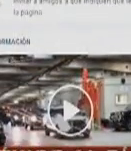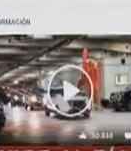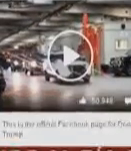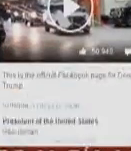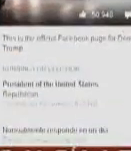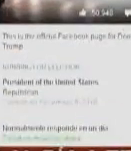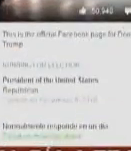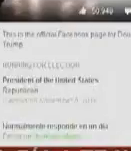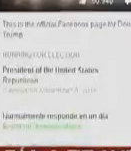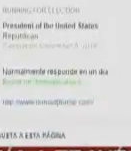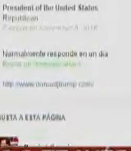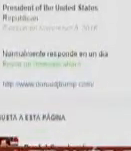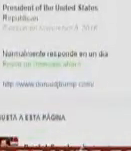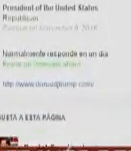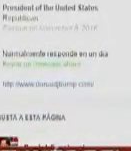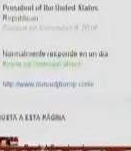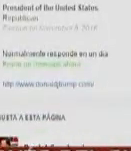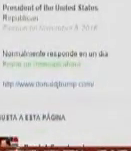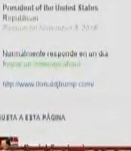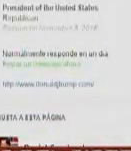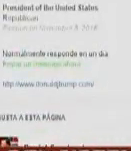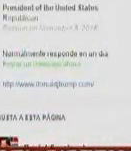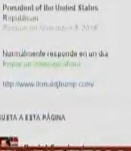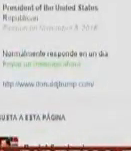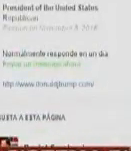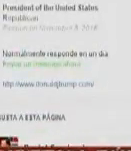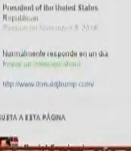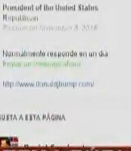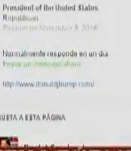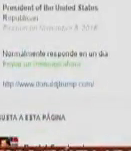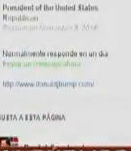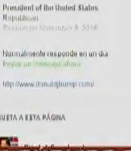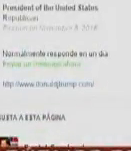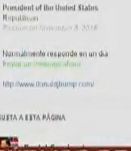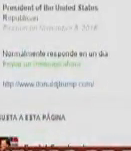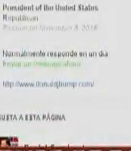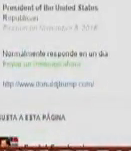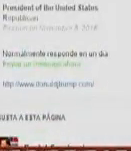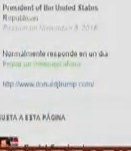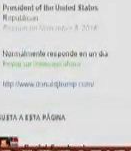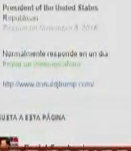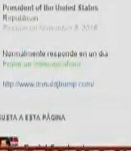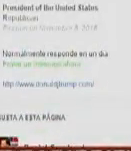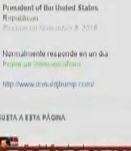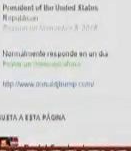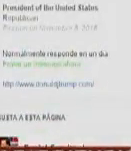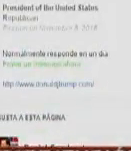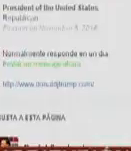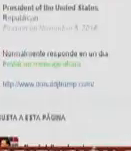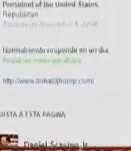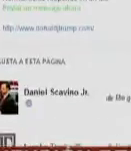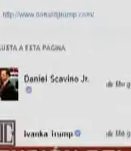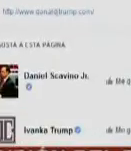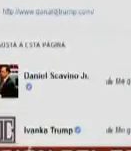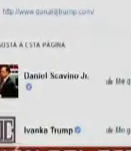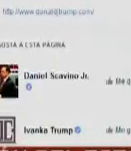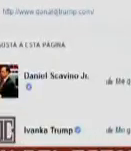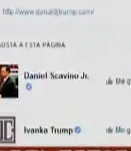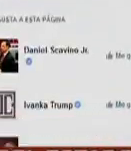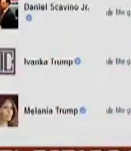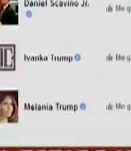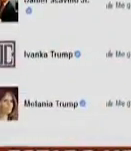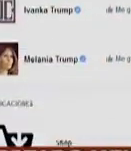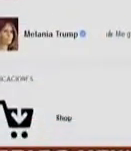para recordar principalmente entre los millennials que pues ejerzan su voto en las próximas elecciones de Estados